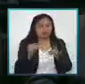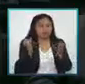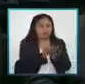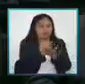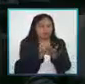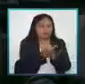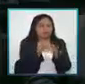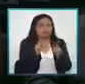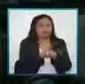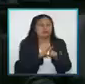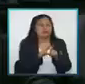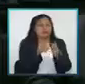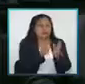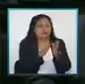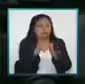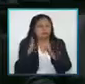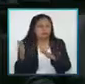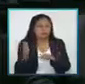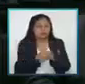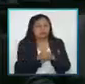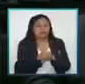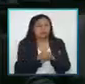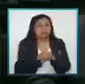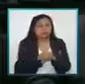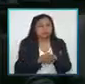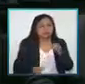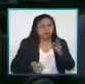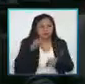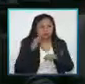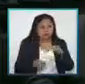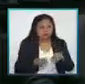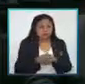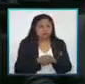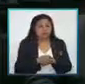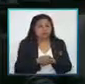investigación, vertical en impartir justicia,